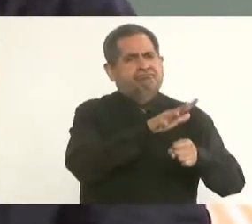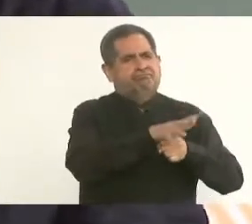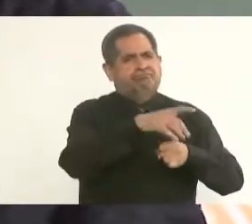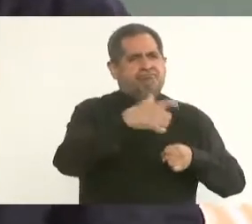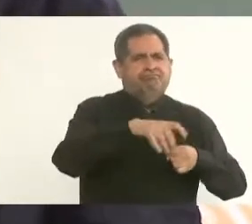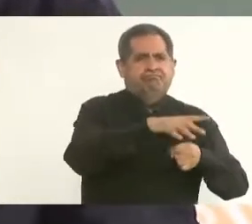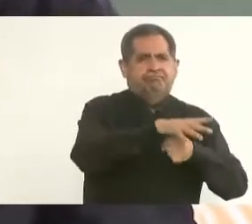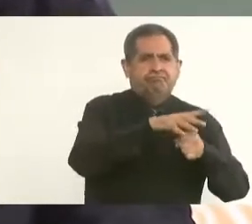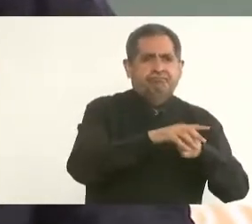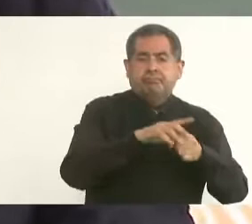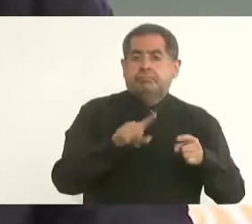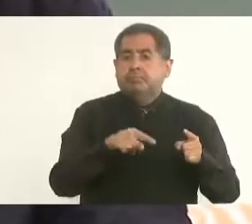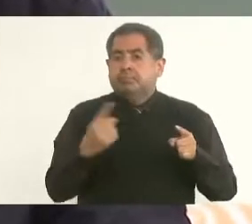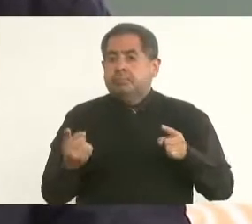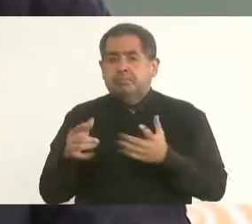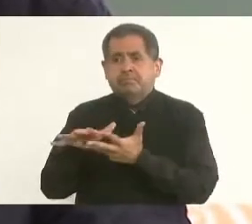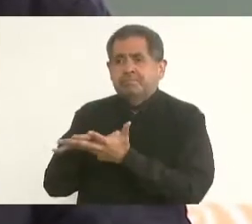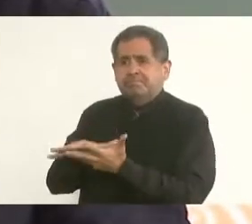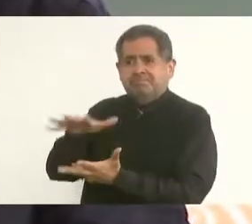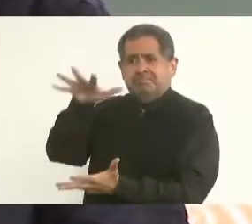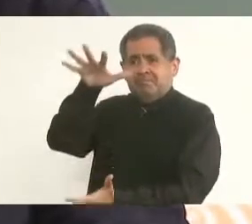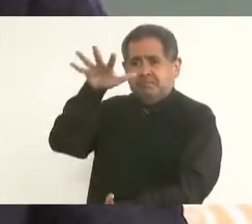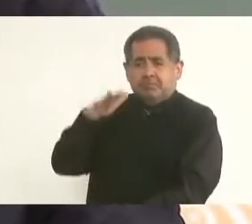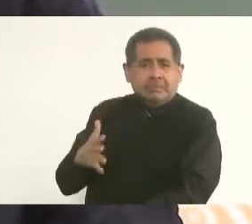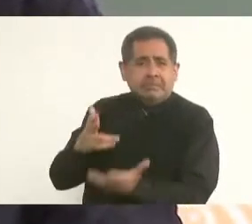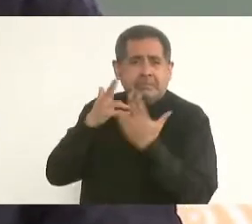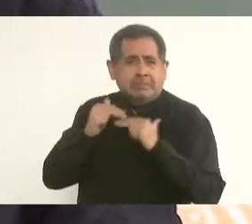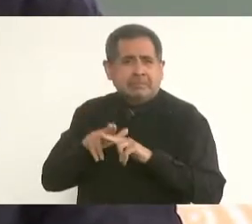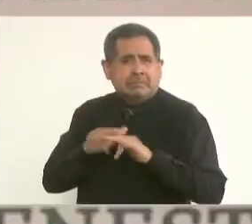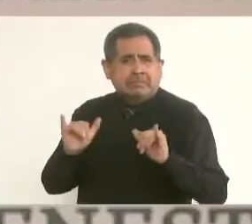mayoría carece hasta de lo más indispensable.